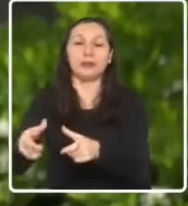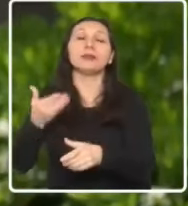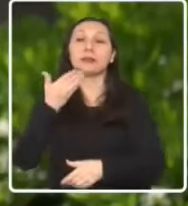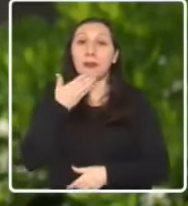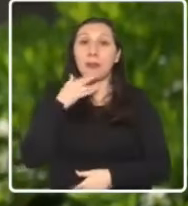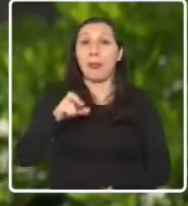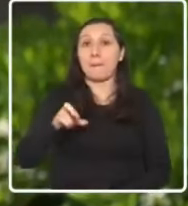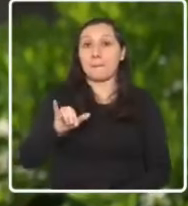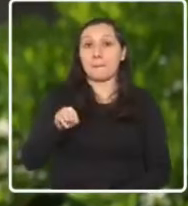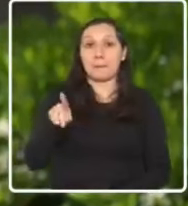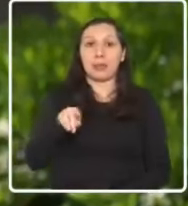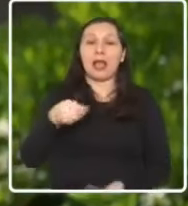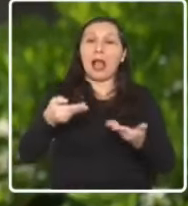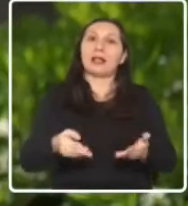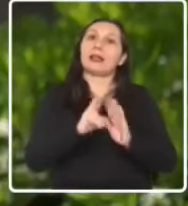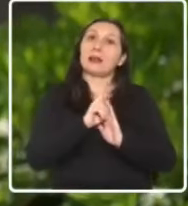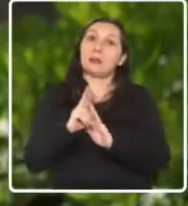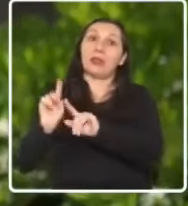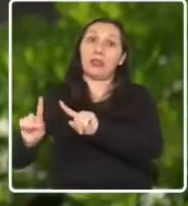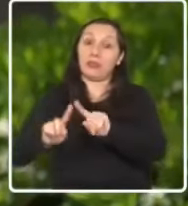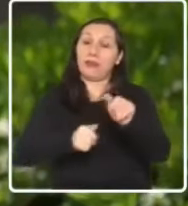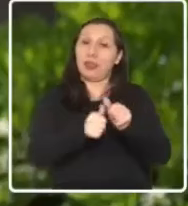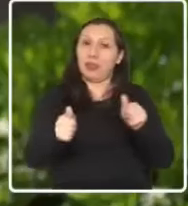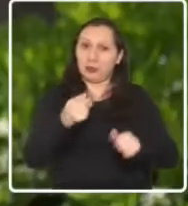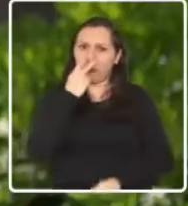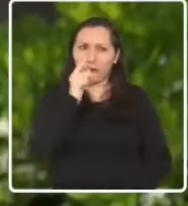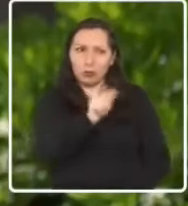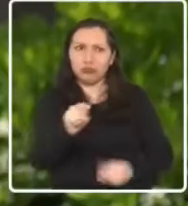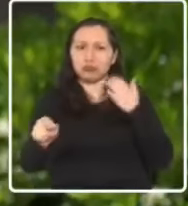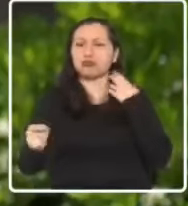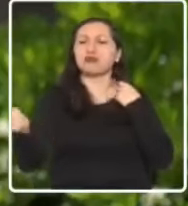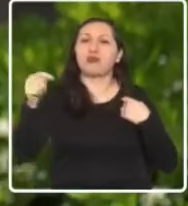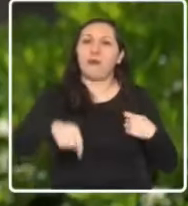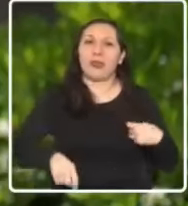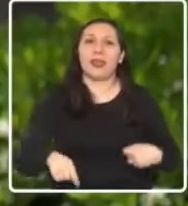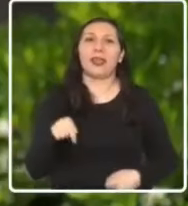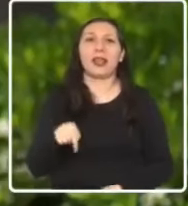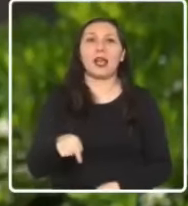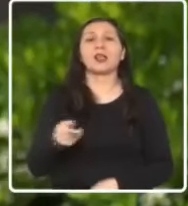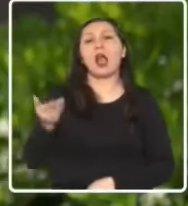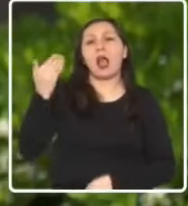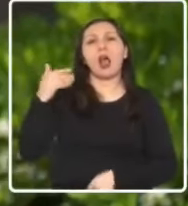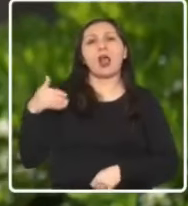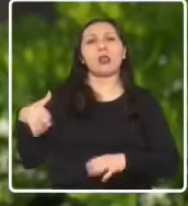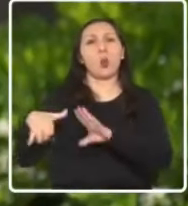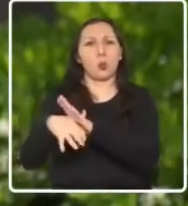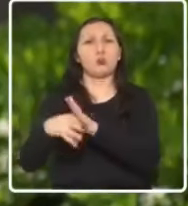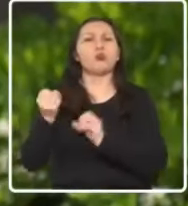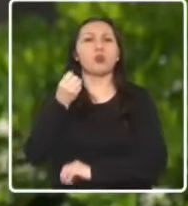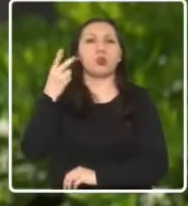caso de las pymes, que están aquí representadas por varios de sus dirigentes, los veo acá con quienes nos hemos juntado muchas veces